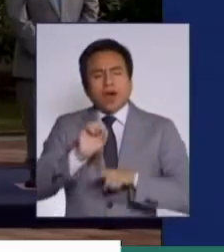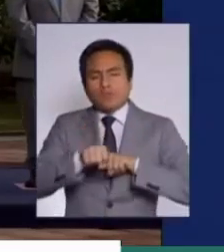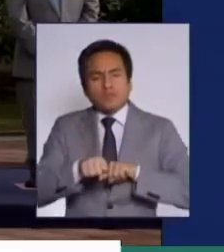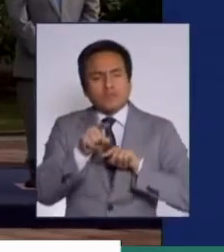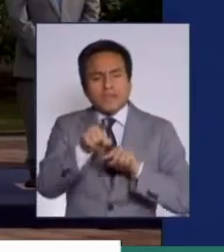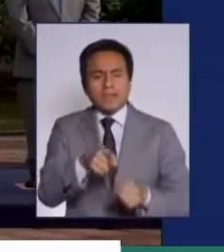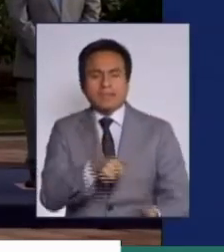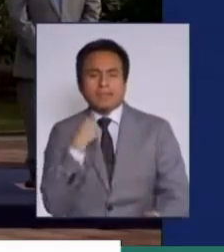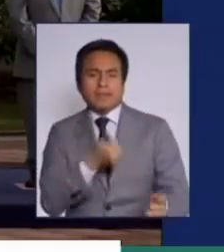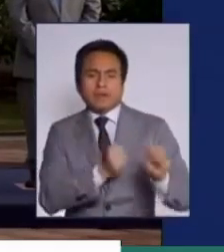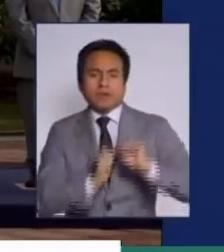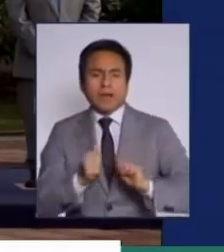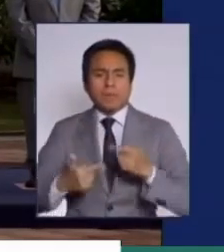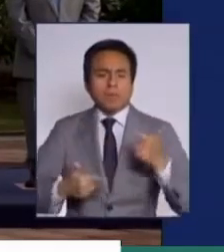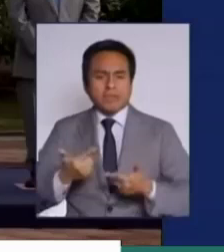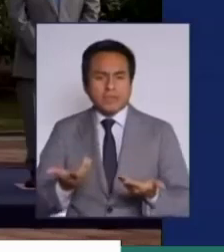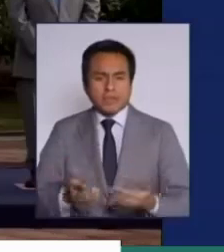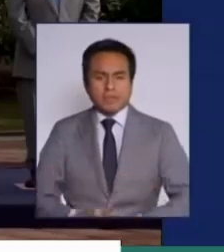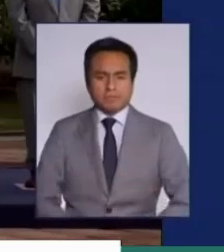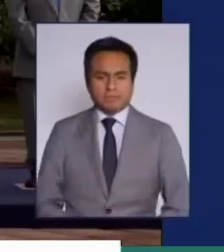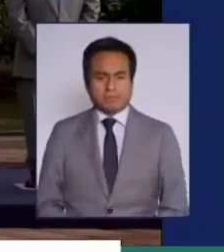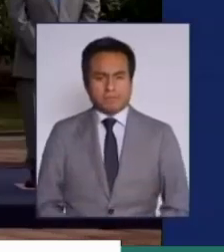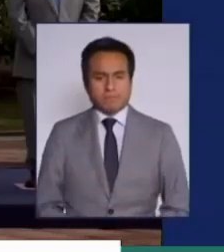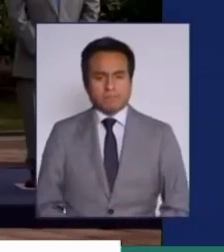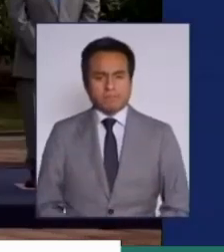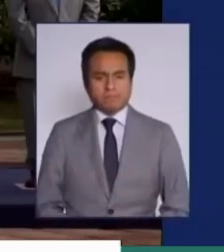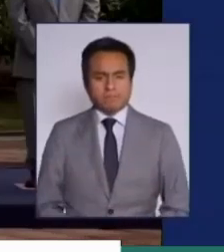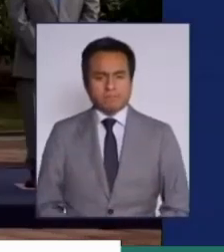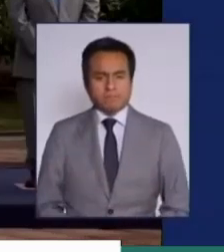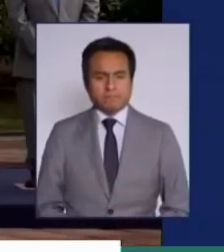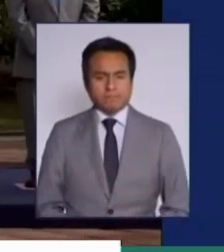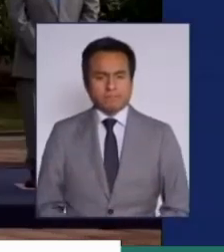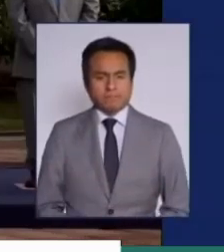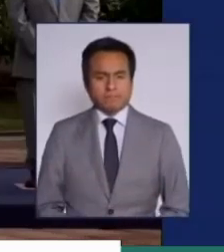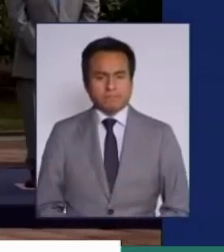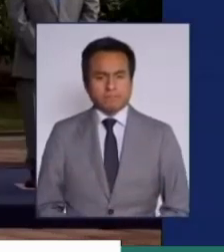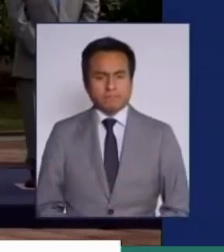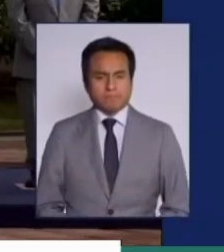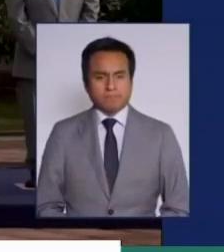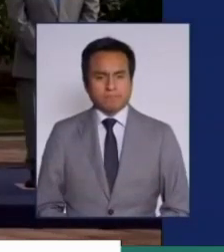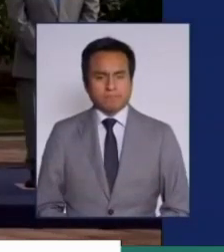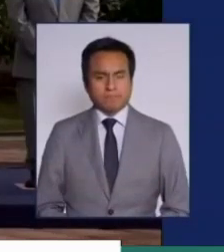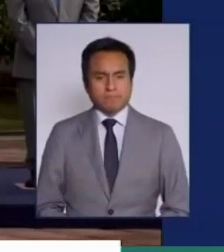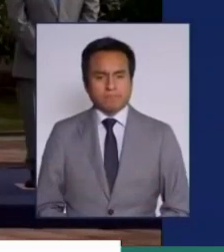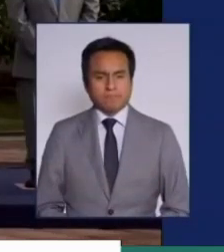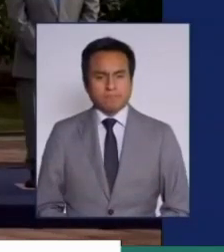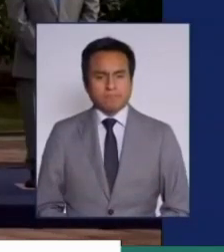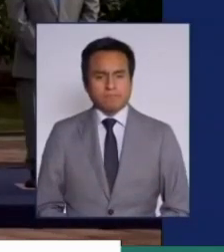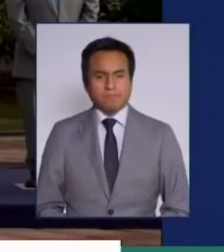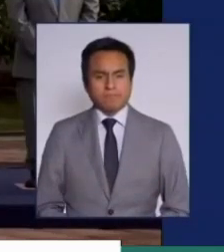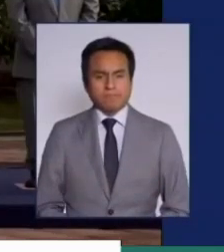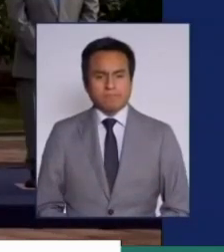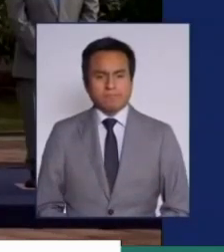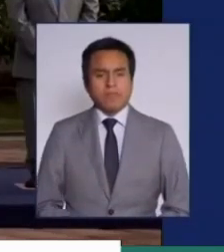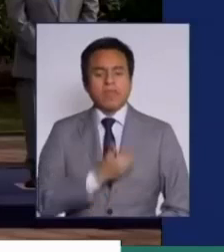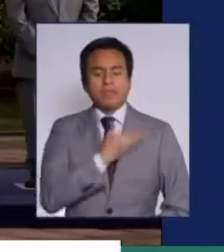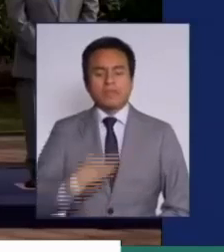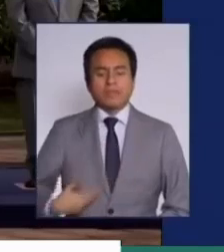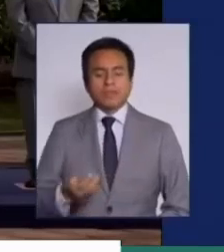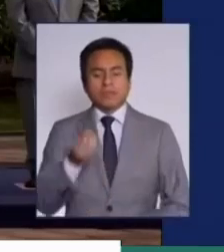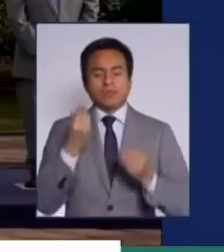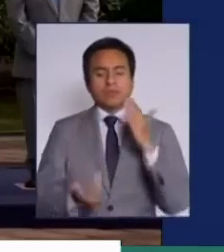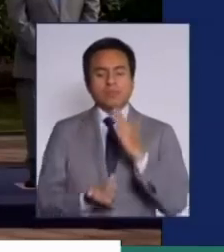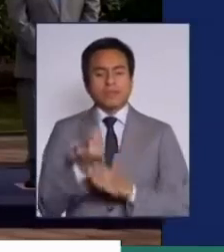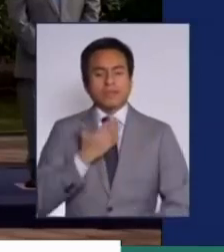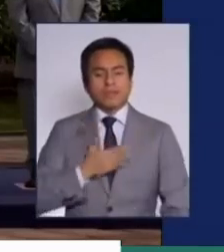un 10 o 20 mil pesos menos, no más. Exactamente, si lo que ellos quieren y lo que les duele es que nosotros saquemos esa plata,